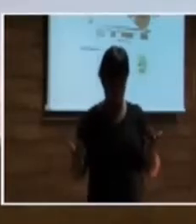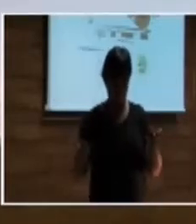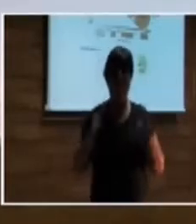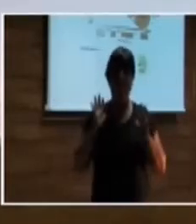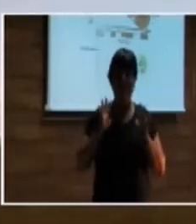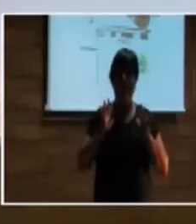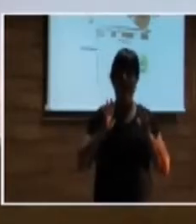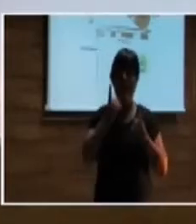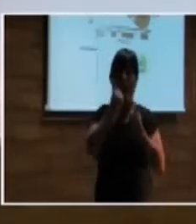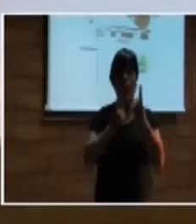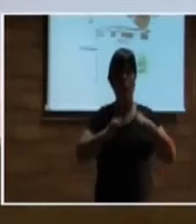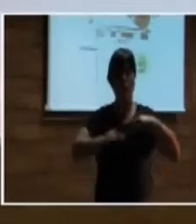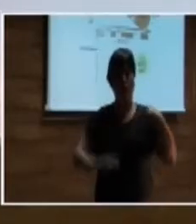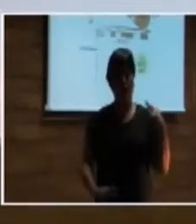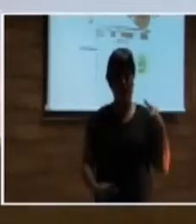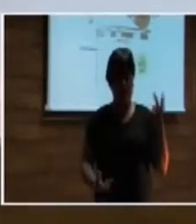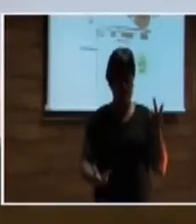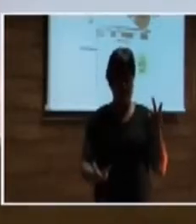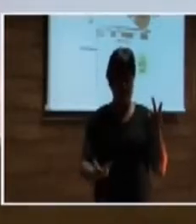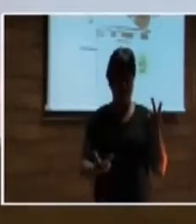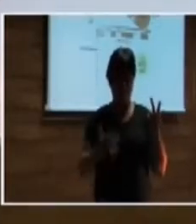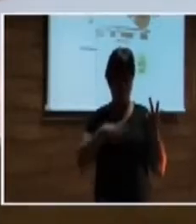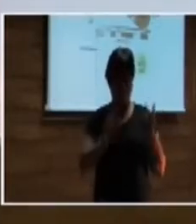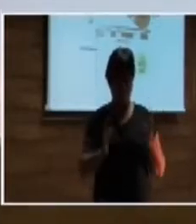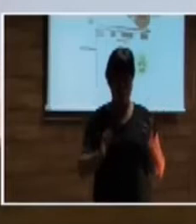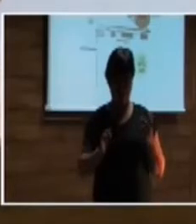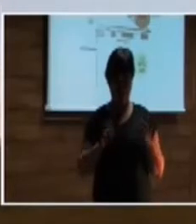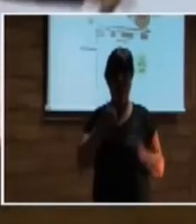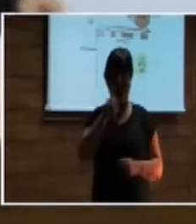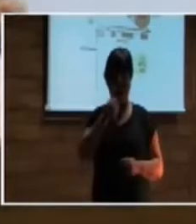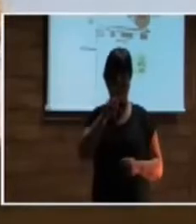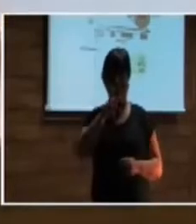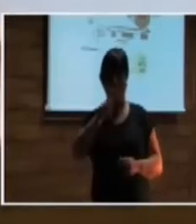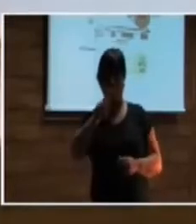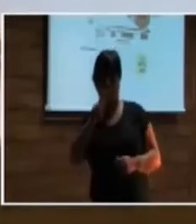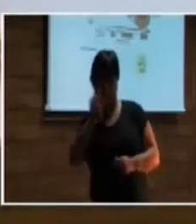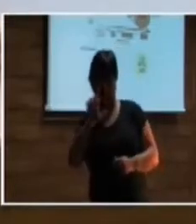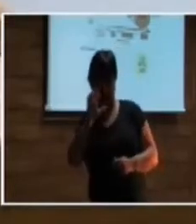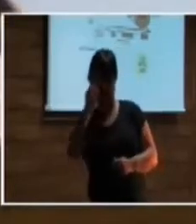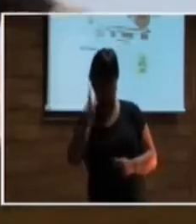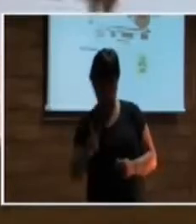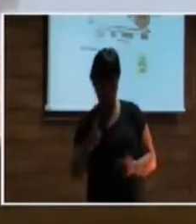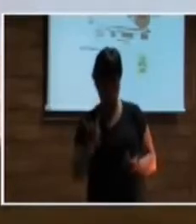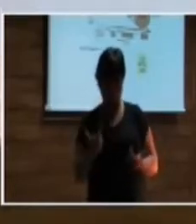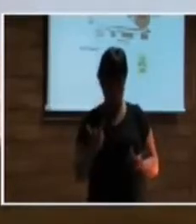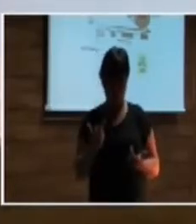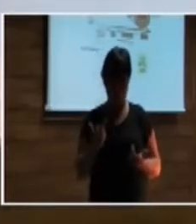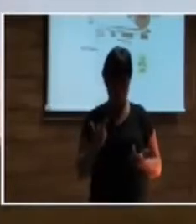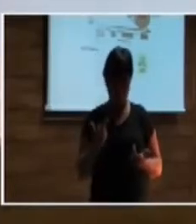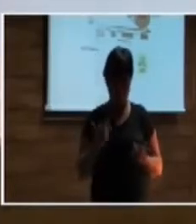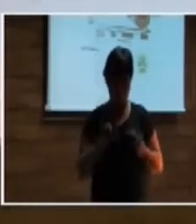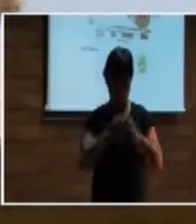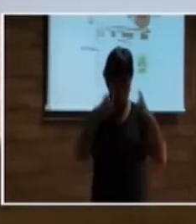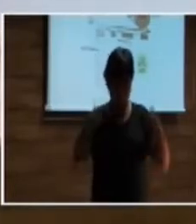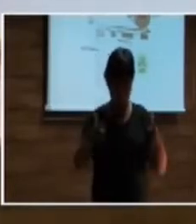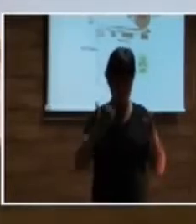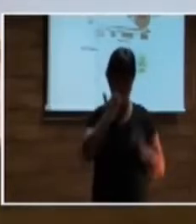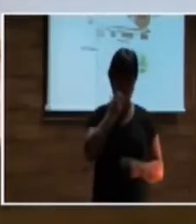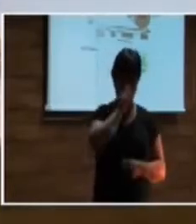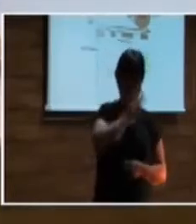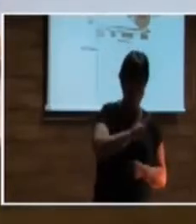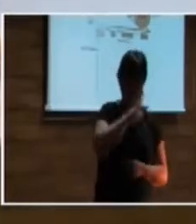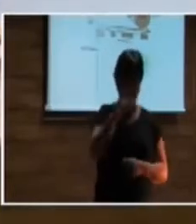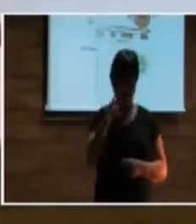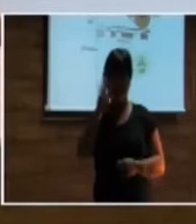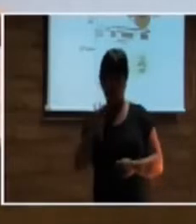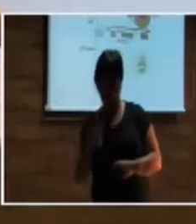son resilientes, que aumentan la resiliencia. El APOE2 aumenta la resiliencia. Y tal es así que si yo combino un 2 con un 4, la resiliencia